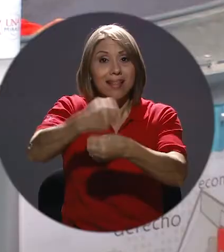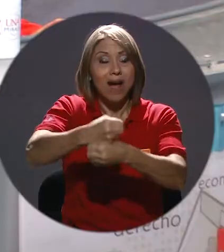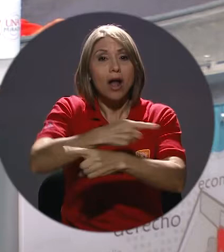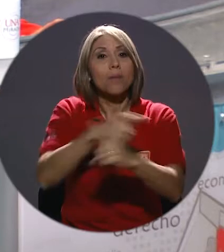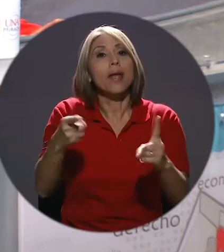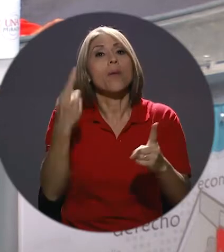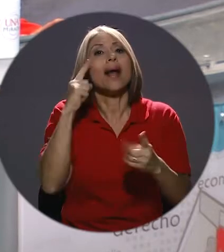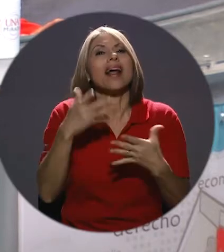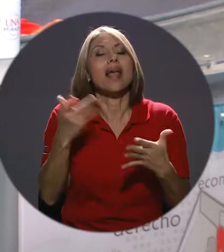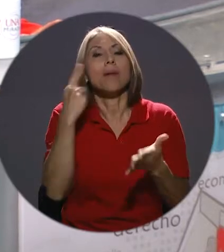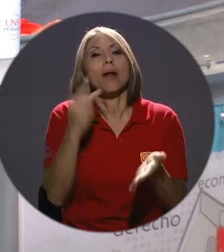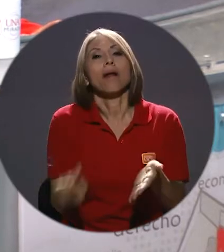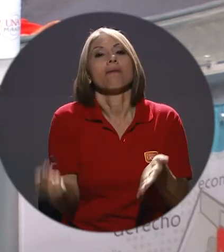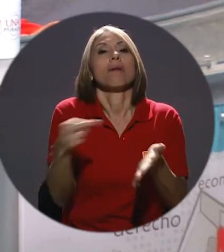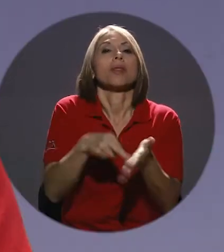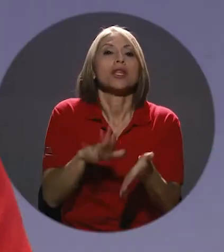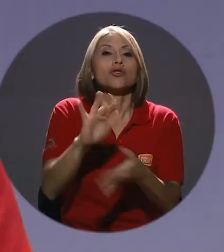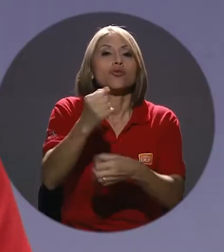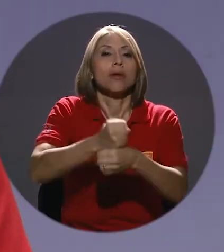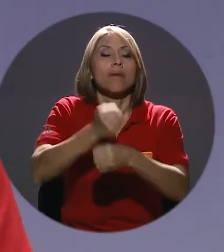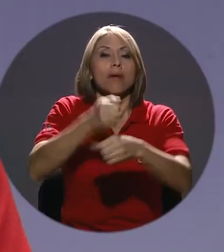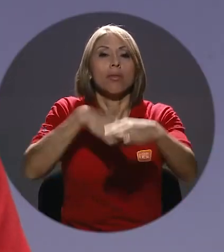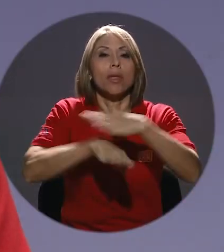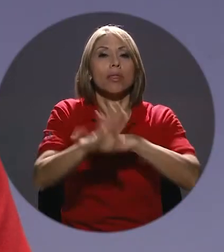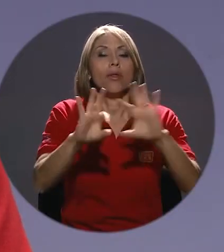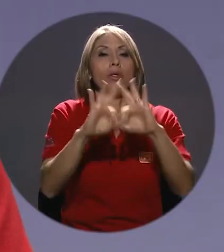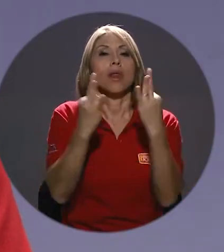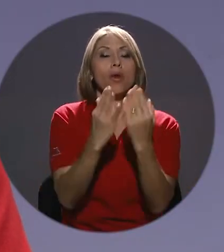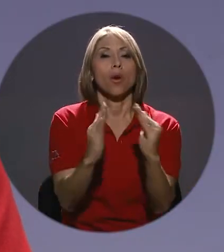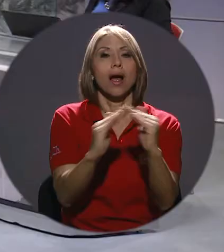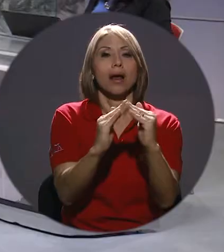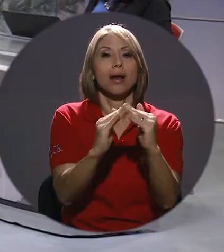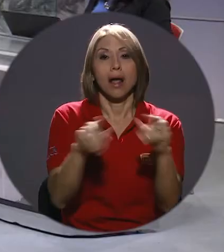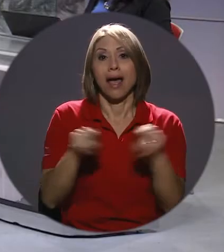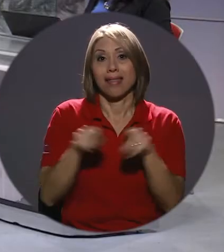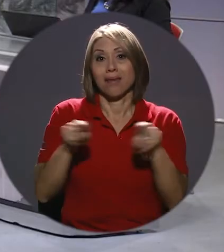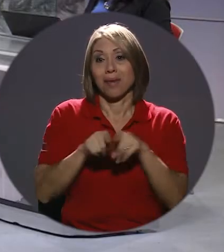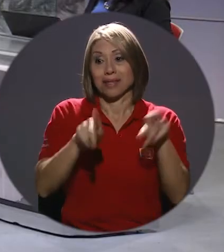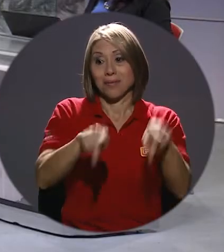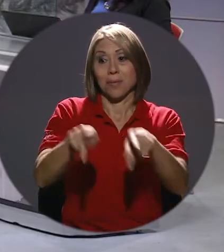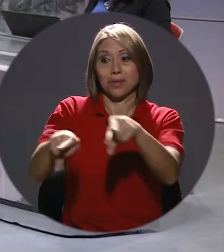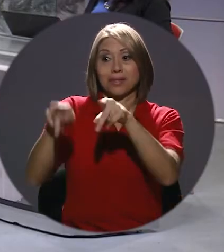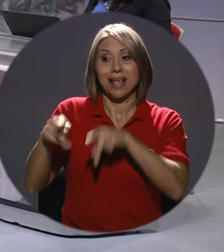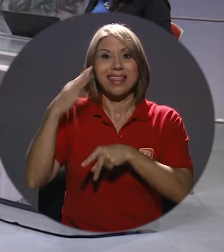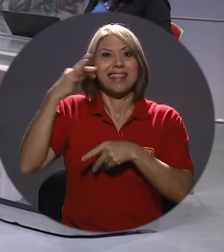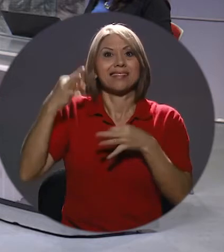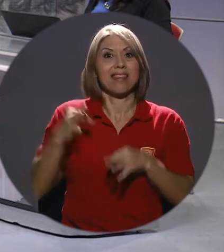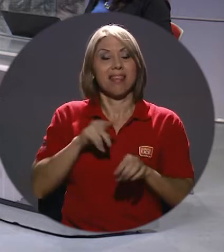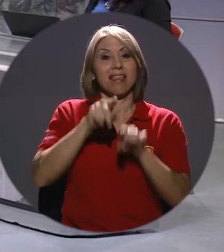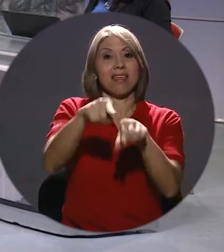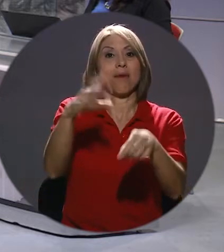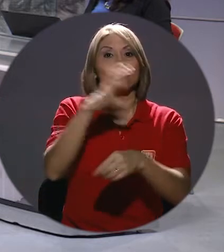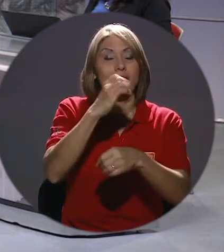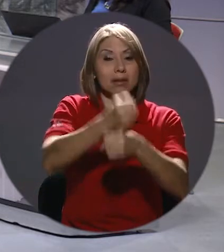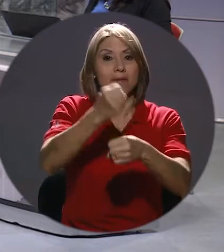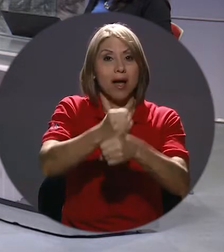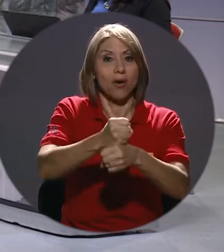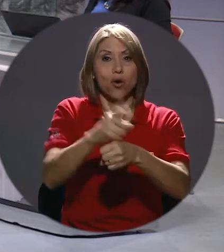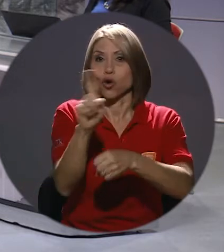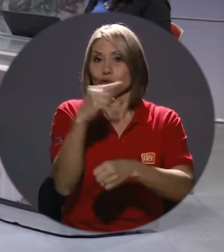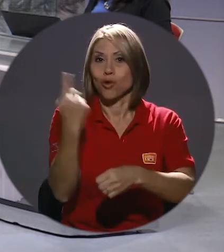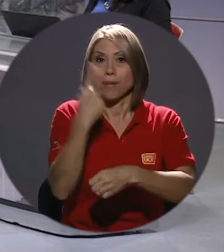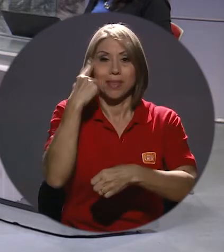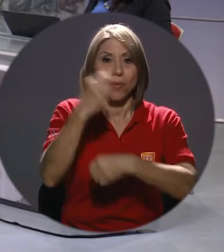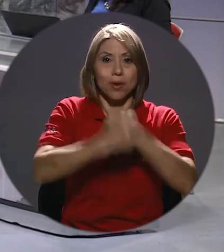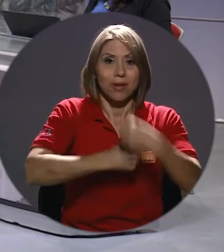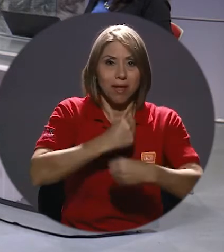hogar. Y además, la población que decide incorporarse, ¿verdad? No solo por edad, sino que hay muchas mujeres, por lo general, o